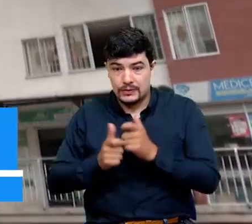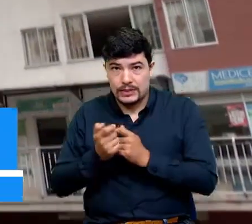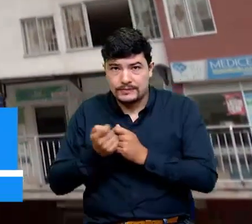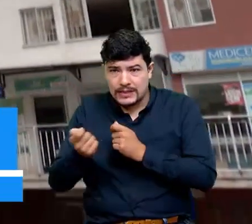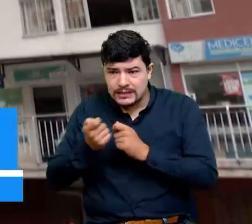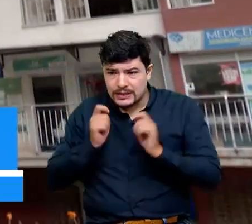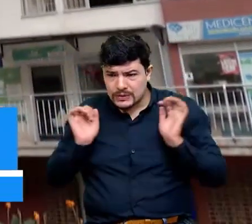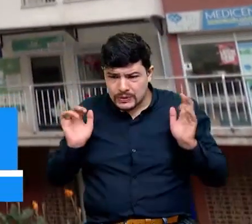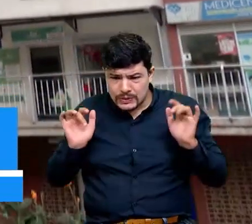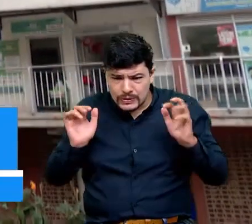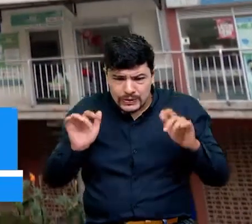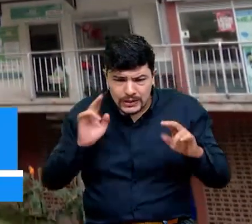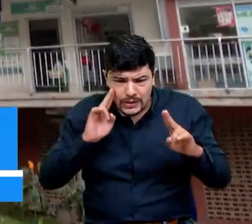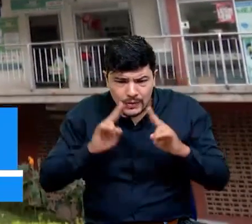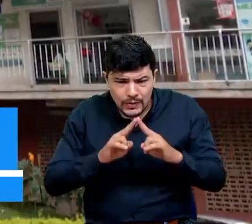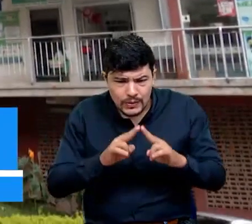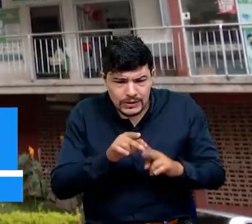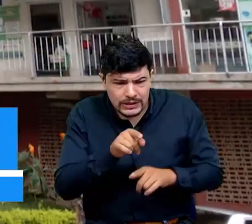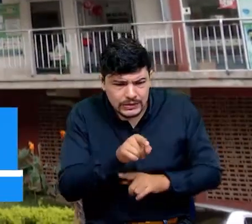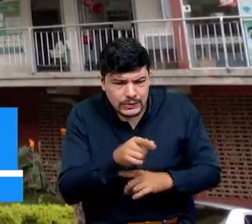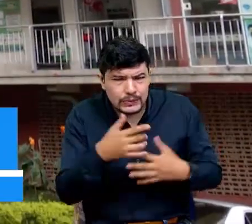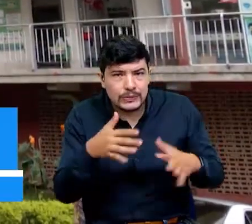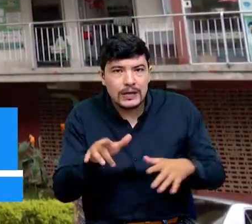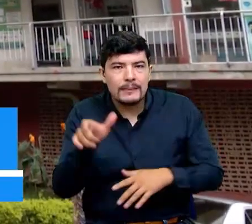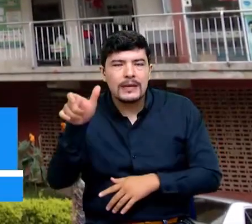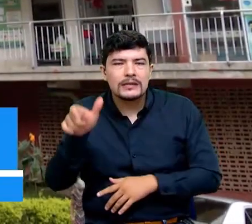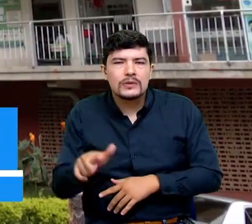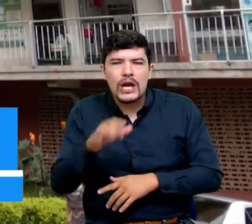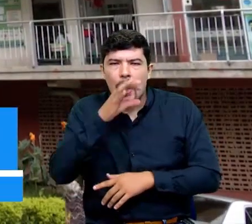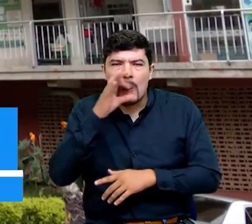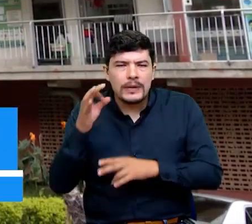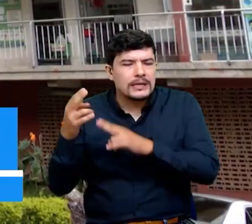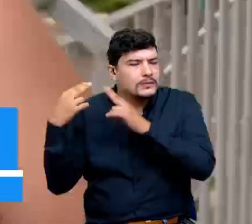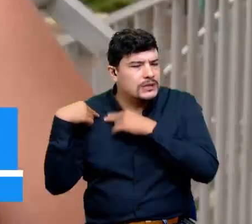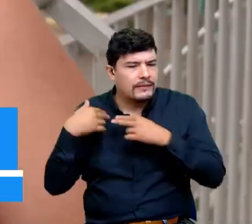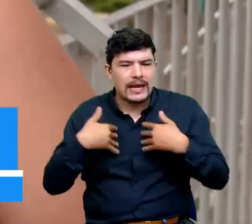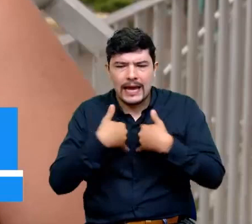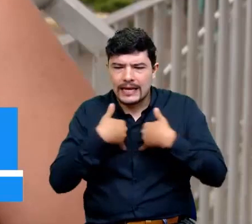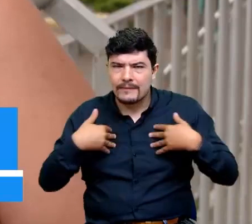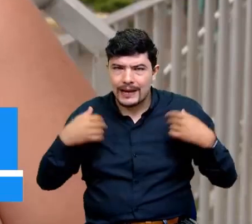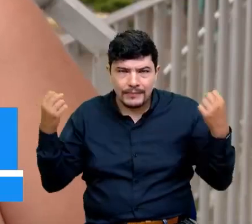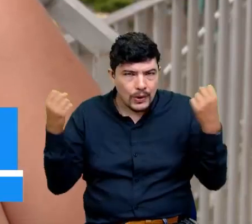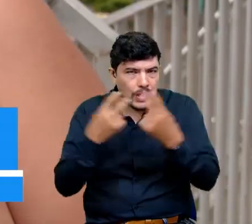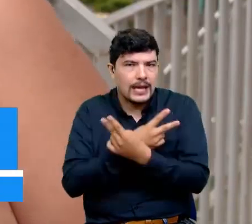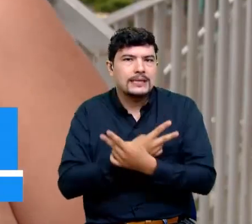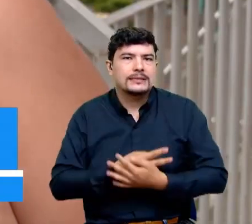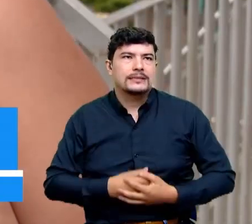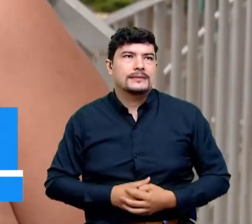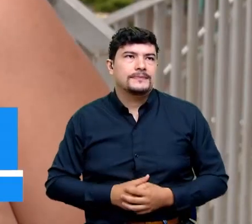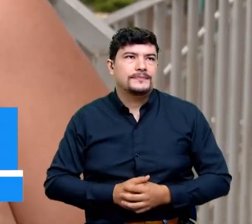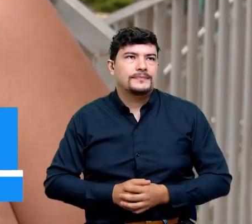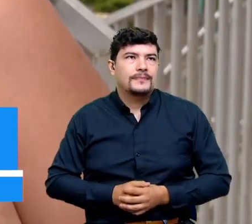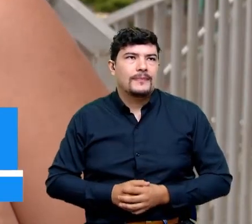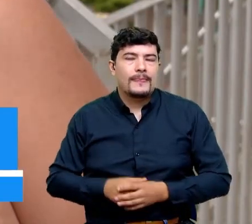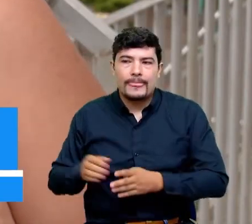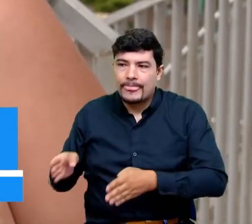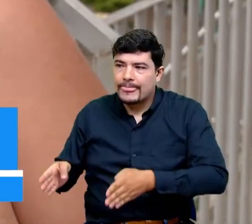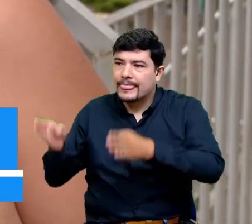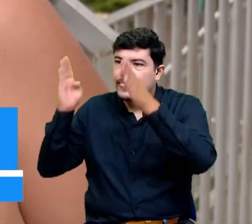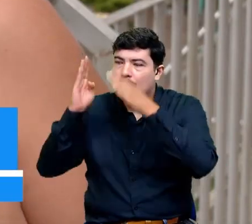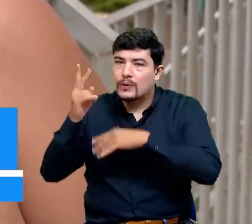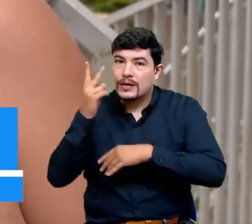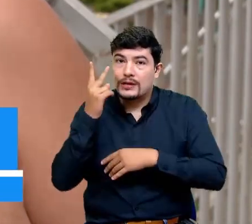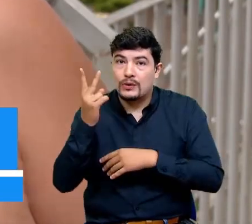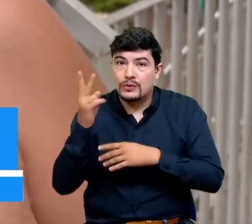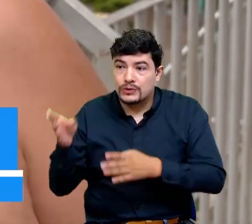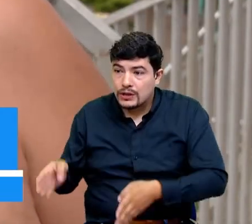este aberrante caso de maltrato animal. Un vecino que vive aquí en la Torre 2, donde yo vivo, dijo que había visto cuando